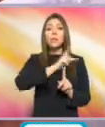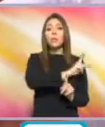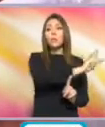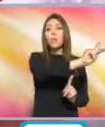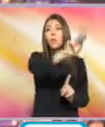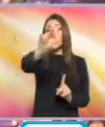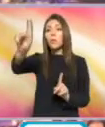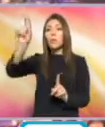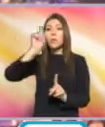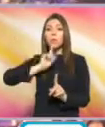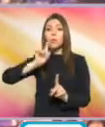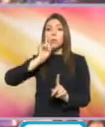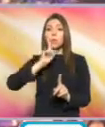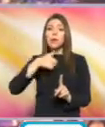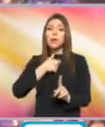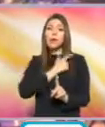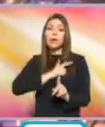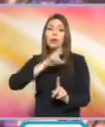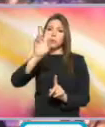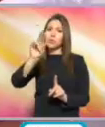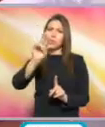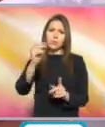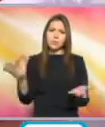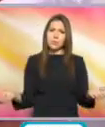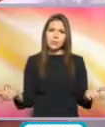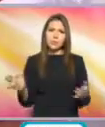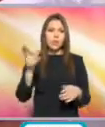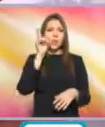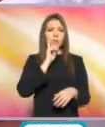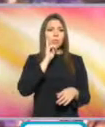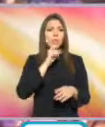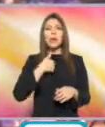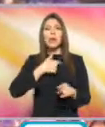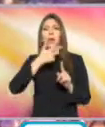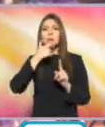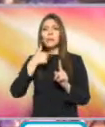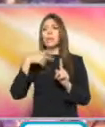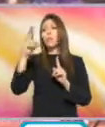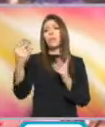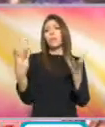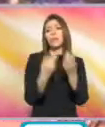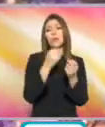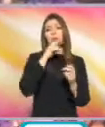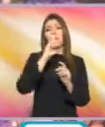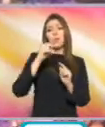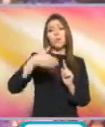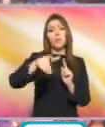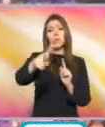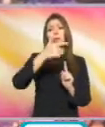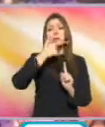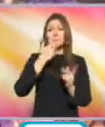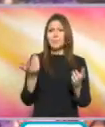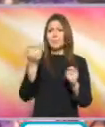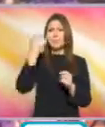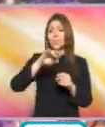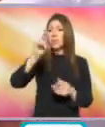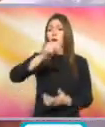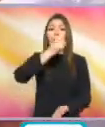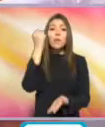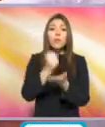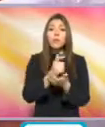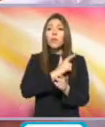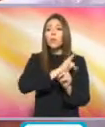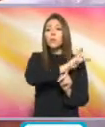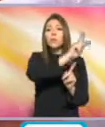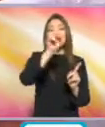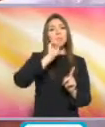Una dice, ay, no es lesbiana, no me junto con ella. Le digo, ni que tuvieras tanta suerte. O sea, a fuerza le vas a gustar. No a fuerza le vas a gustar, es exactamente Es parte lo